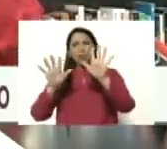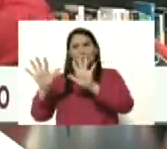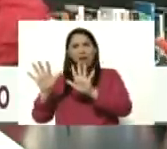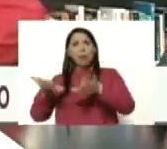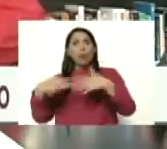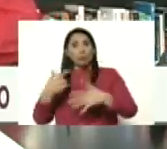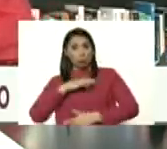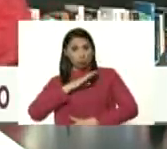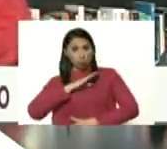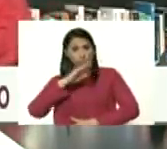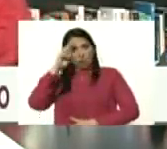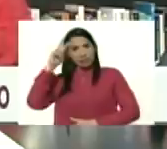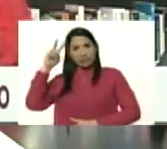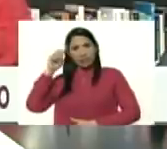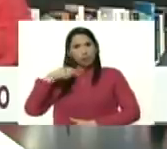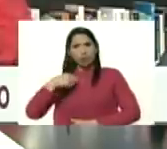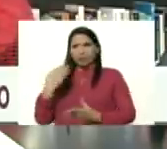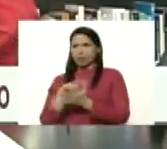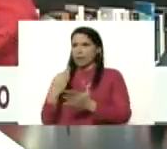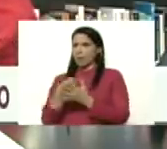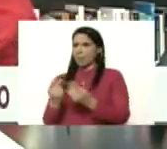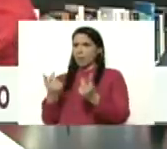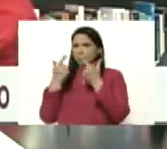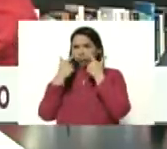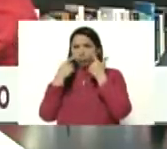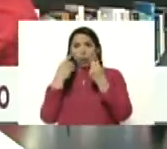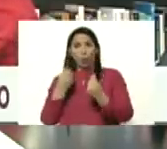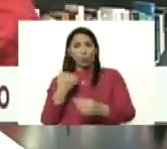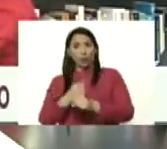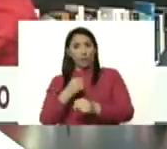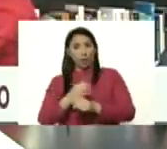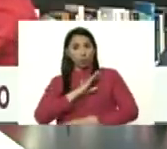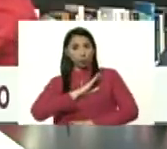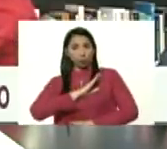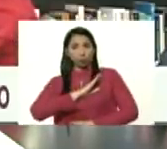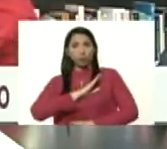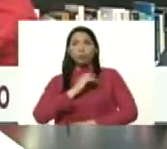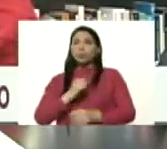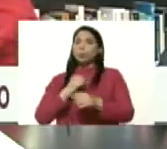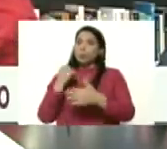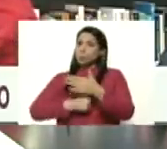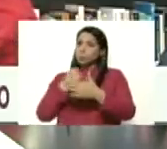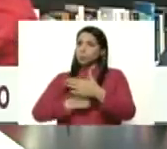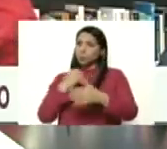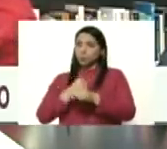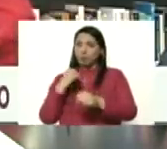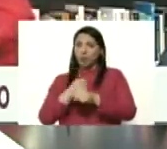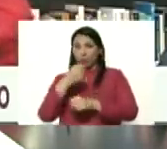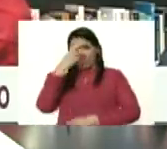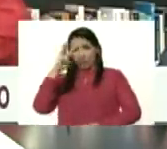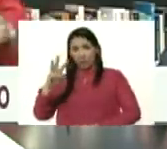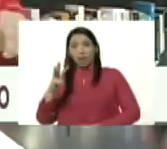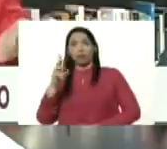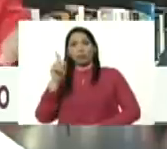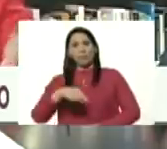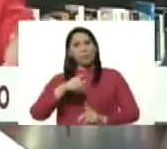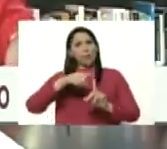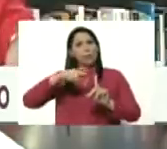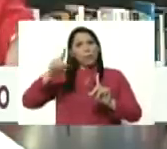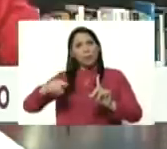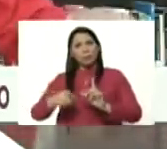siempre estaba pendiente. Como obrero que soy, de la lucha de la clase obrera mexicana, de los